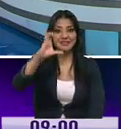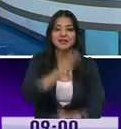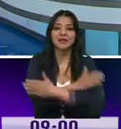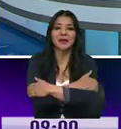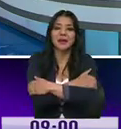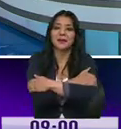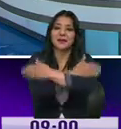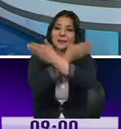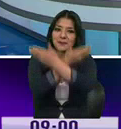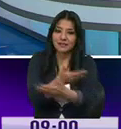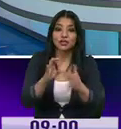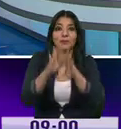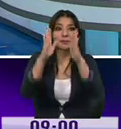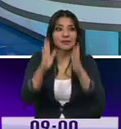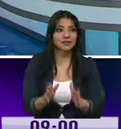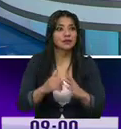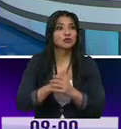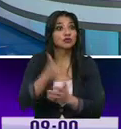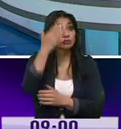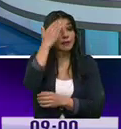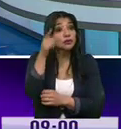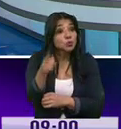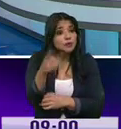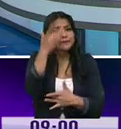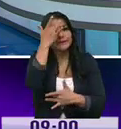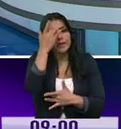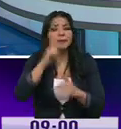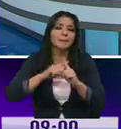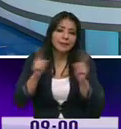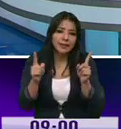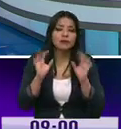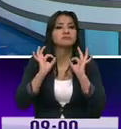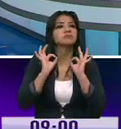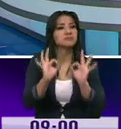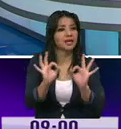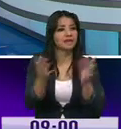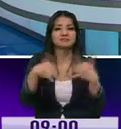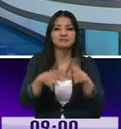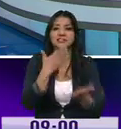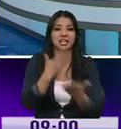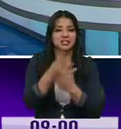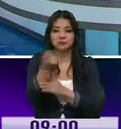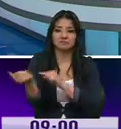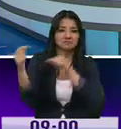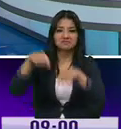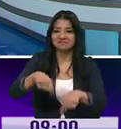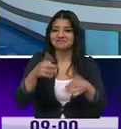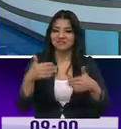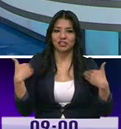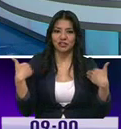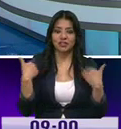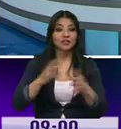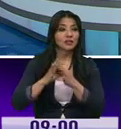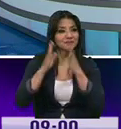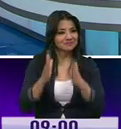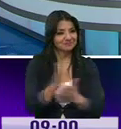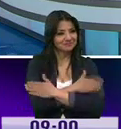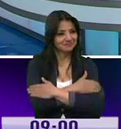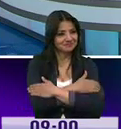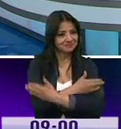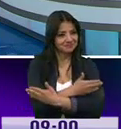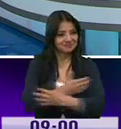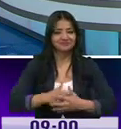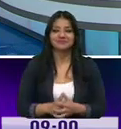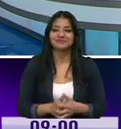cordial. Ali, supe que estaba un poquito enfermita, sí. Que ya se ha reintegrado, nos alegra muchísimo. Robert, el abrazo gigante. Abrazo grande.